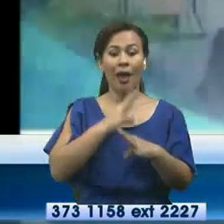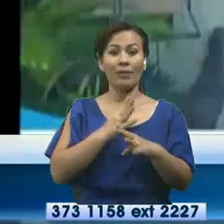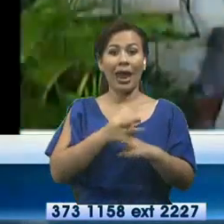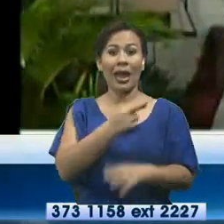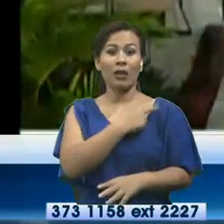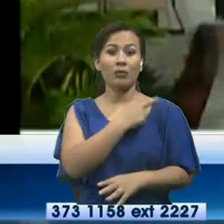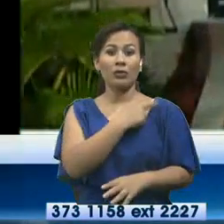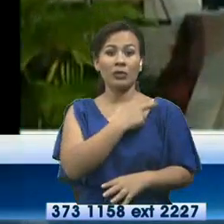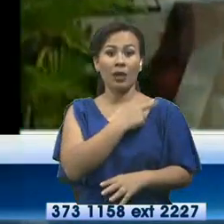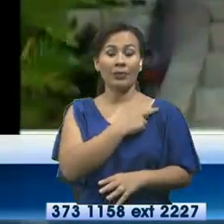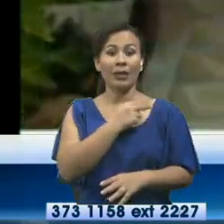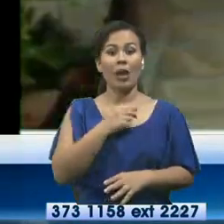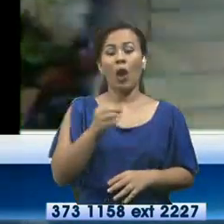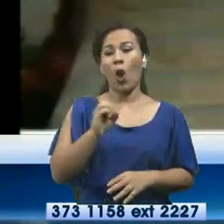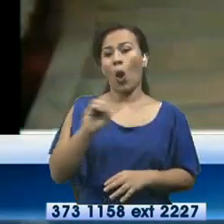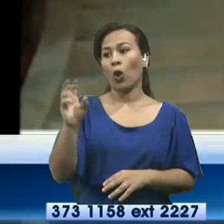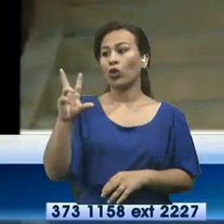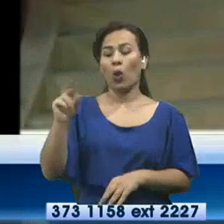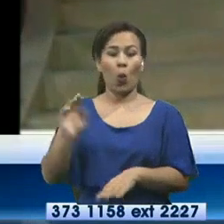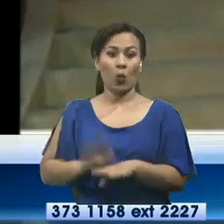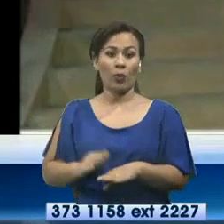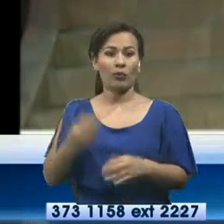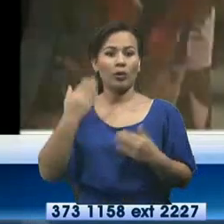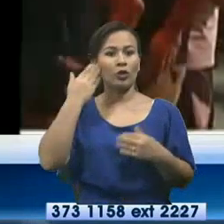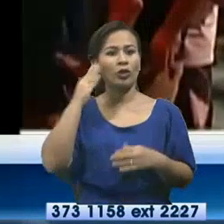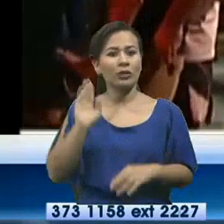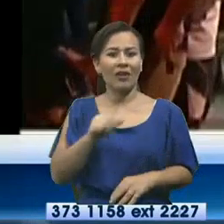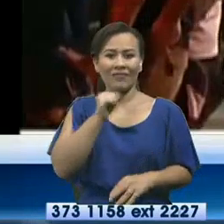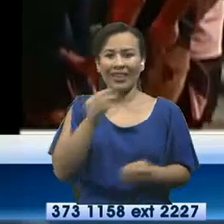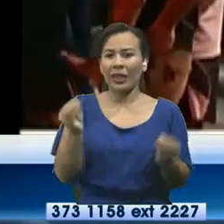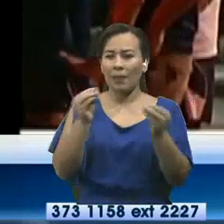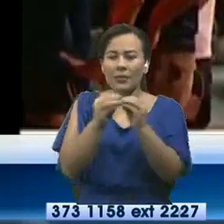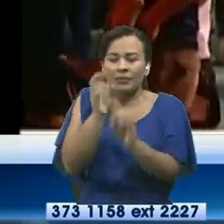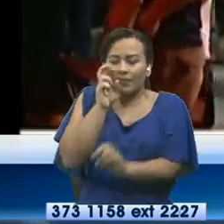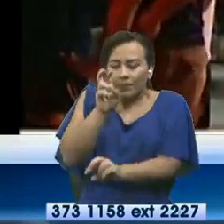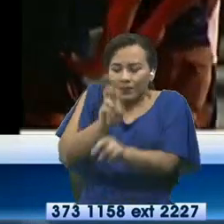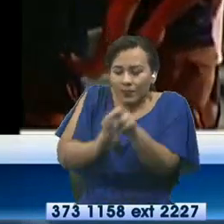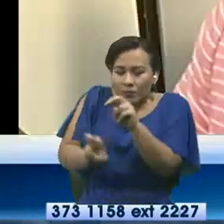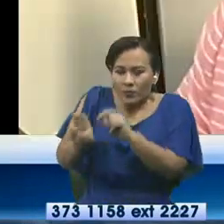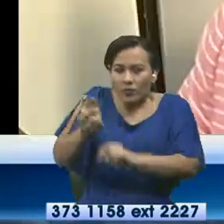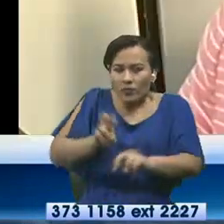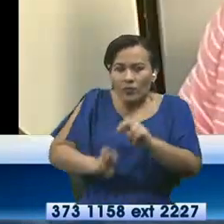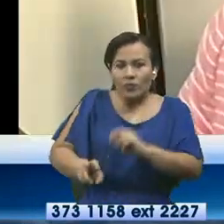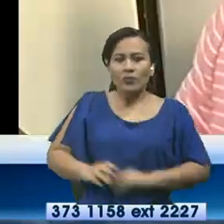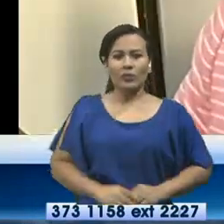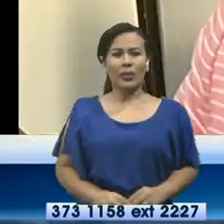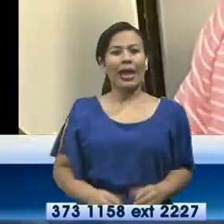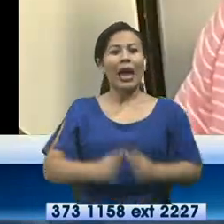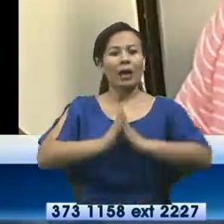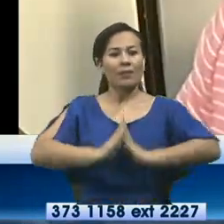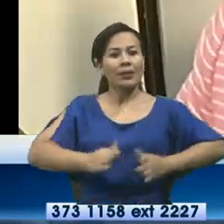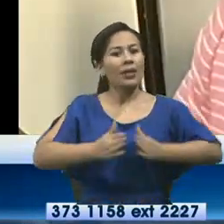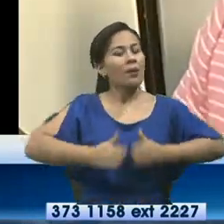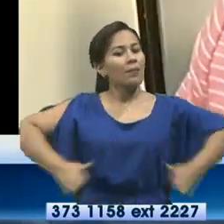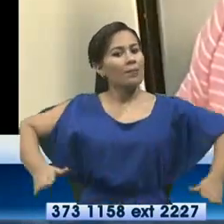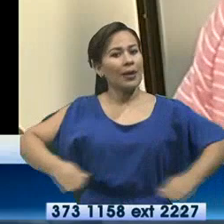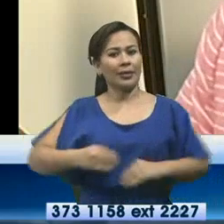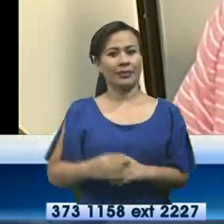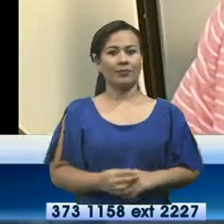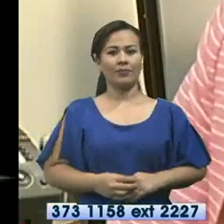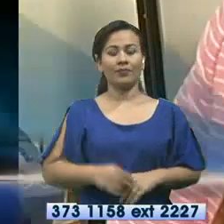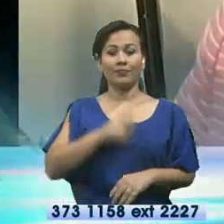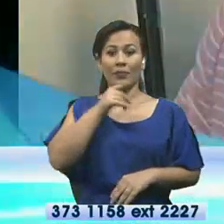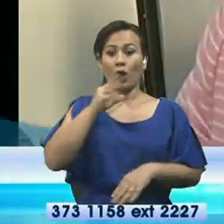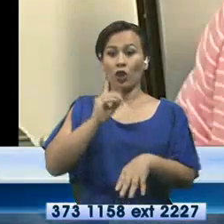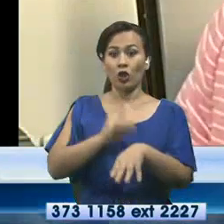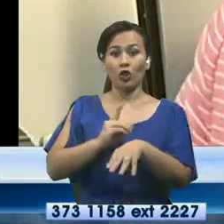responsabilidad ni tampoco de inocencia, sino que falta profundizar la investigación. Hay que pedir ampliación de la anestesióloga,